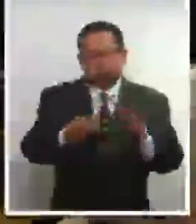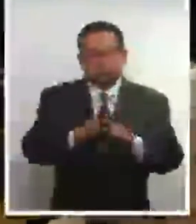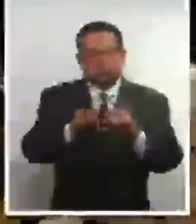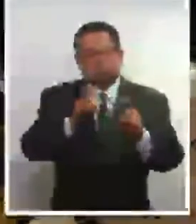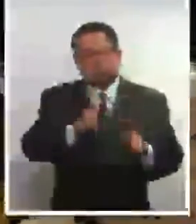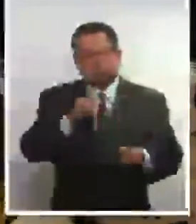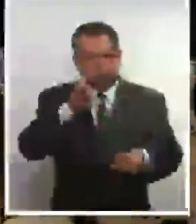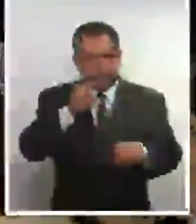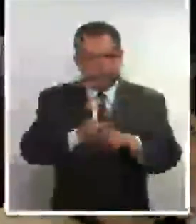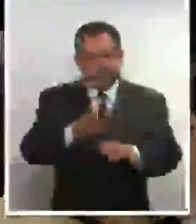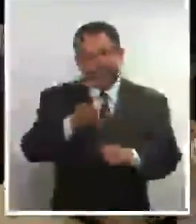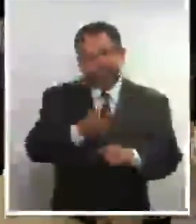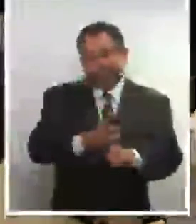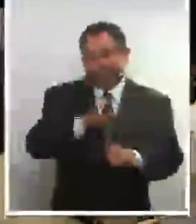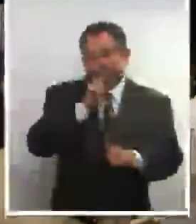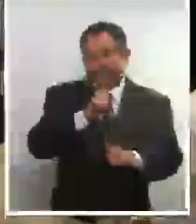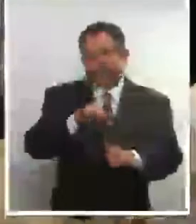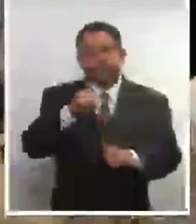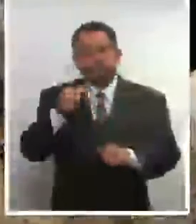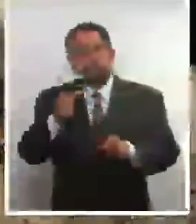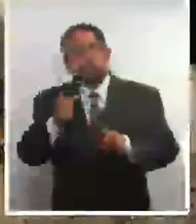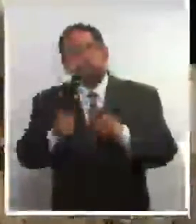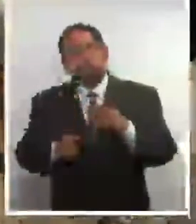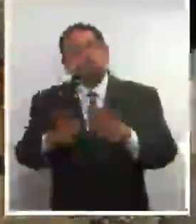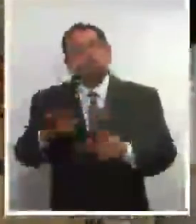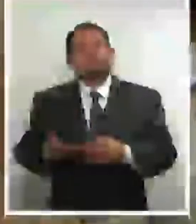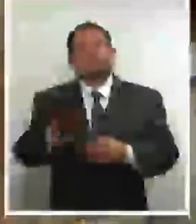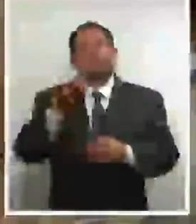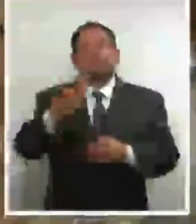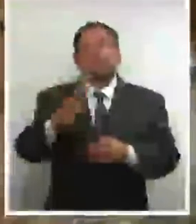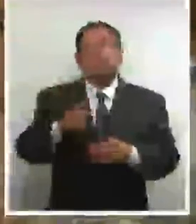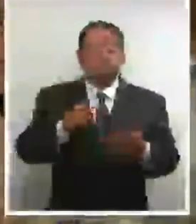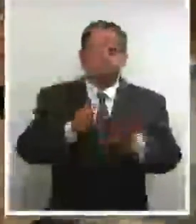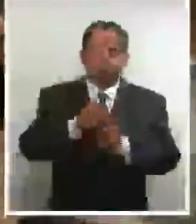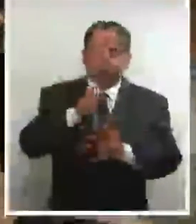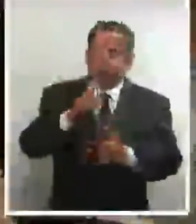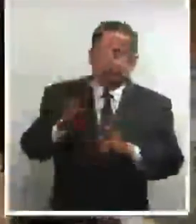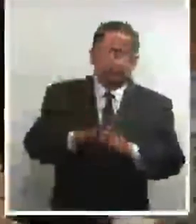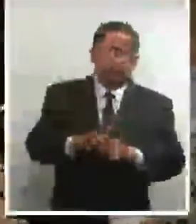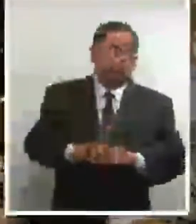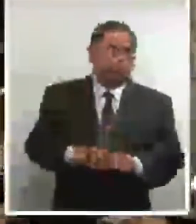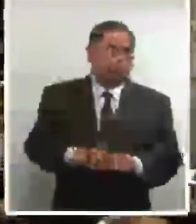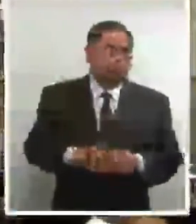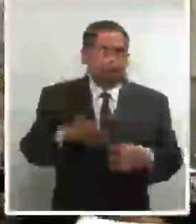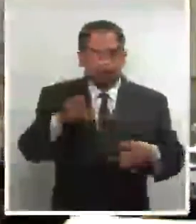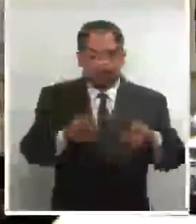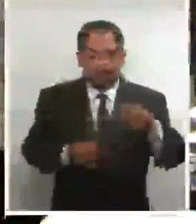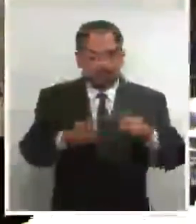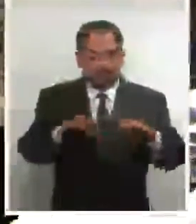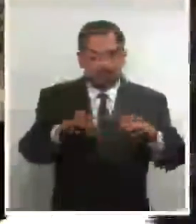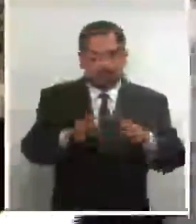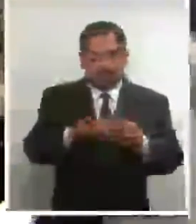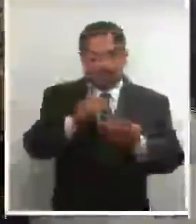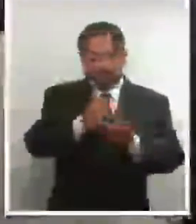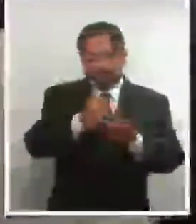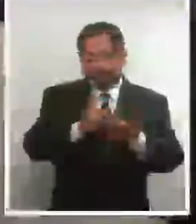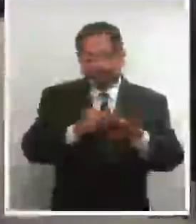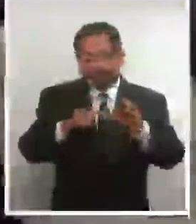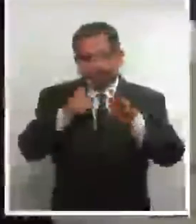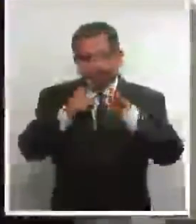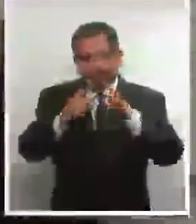ese tribunal y los recursos para impugnar sus resoluciones. El tribunal tendrá a su cargo dirimir